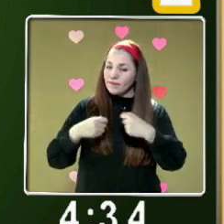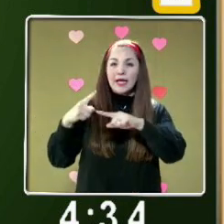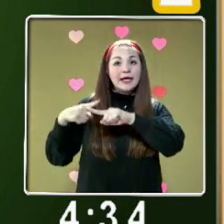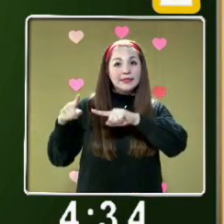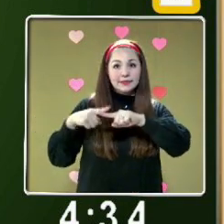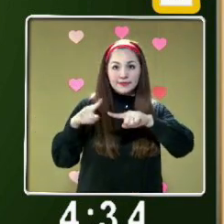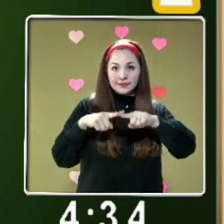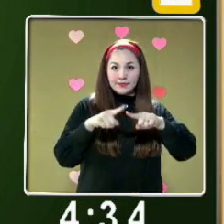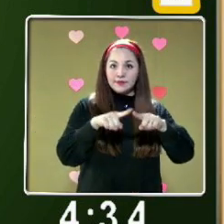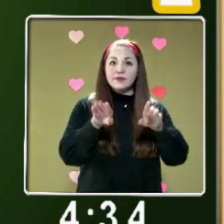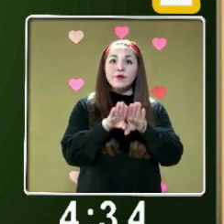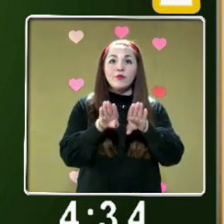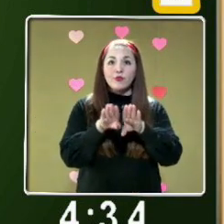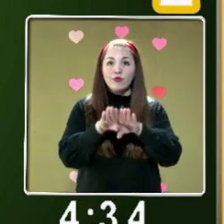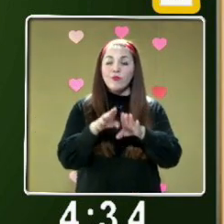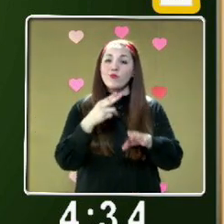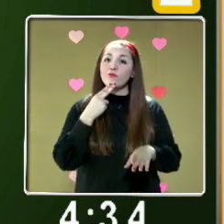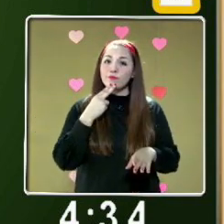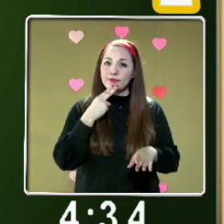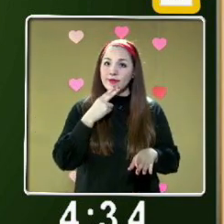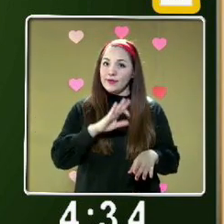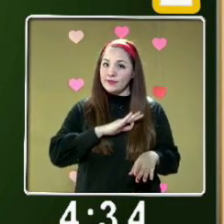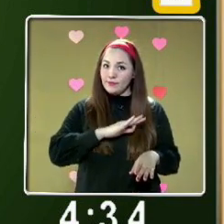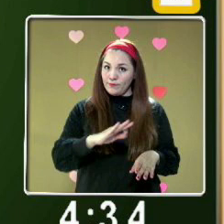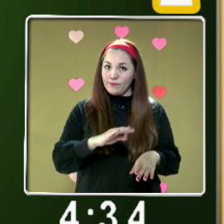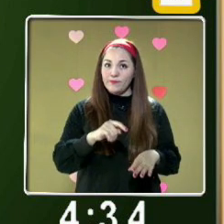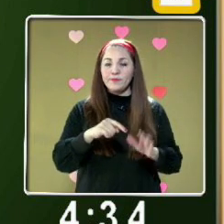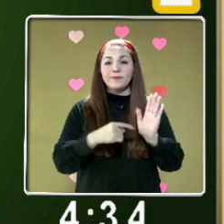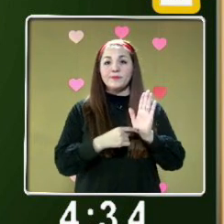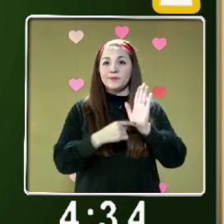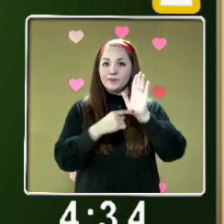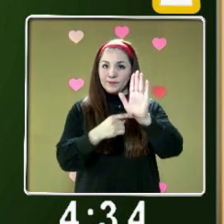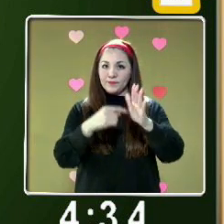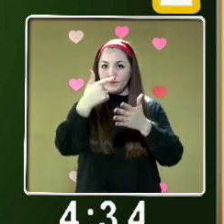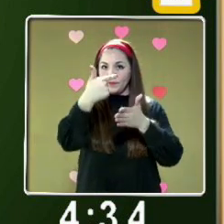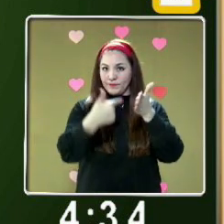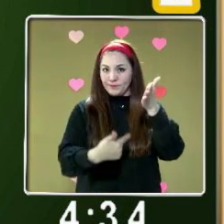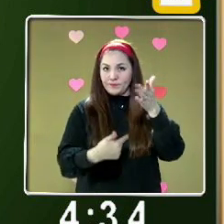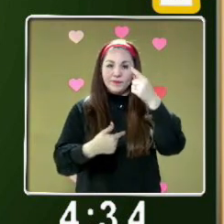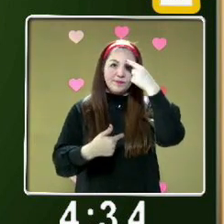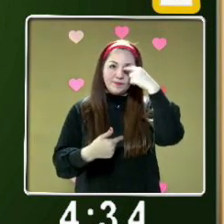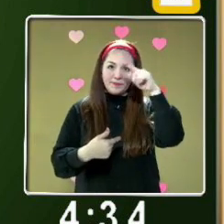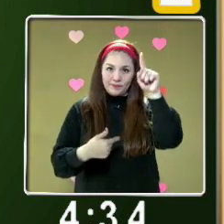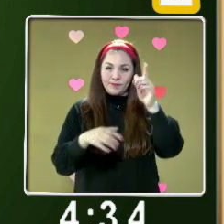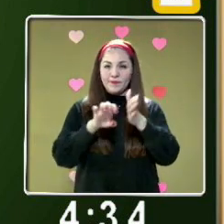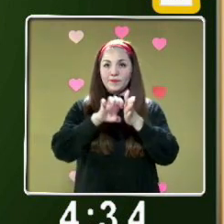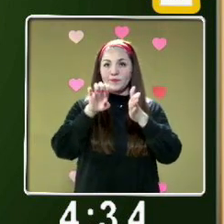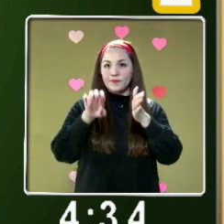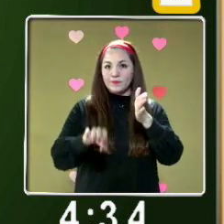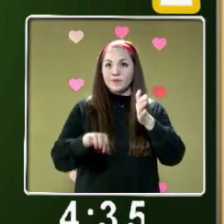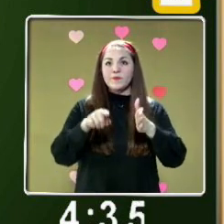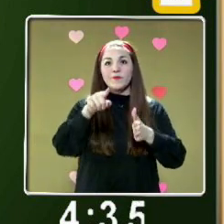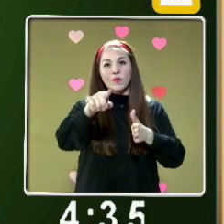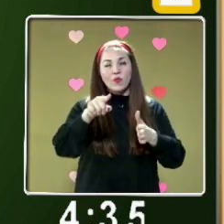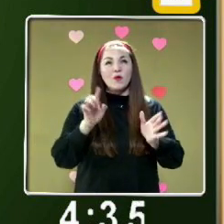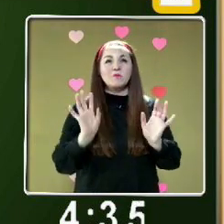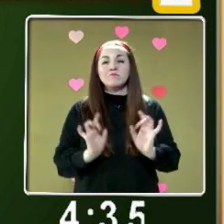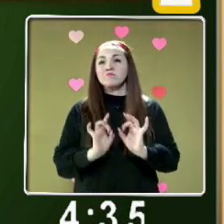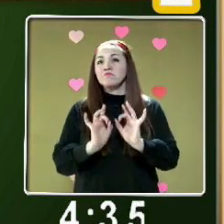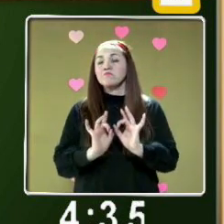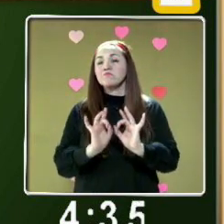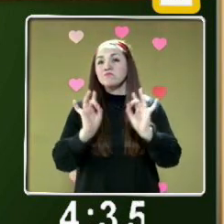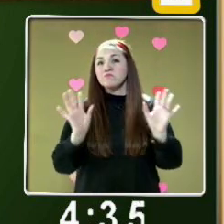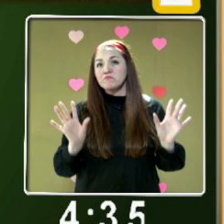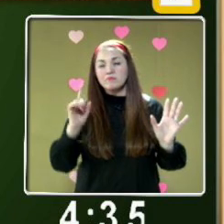métodos de balance que podemos utilizar y aquí te presentamos algunos que son, pues, los más fáciles. Okay. Por ejemplo, cuando estés en una situación